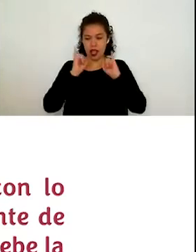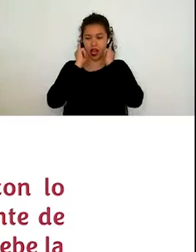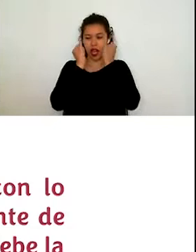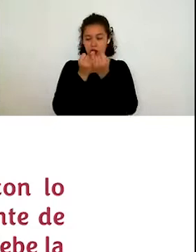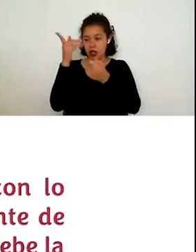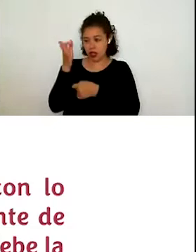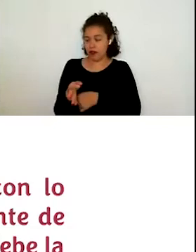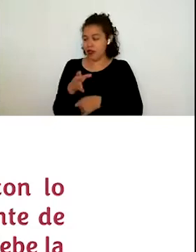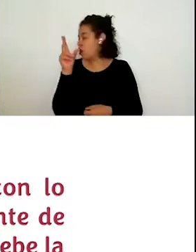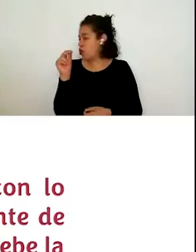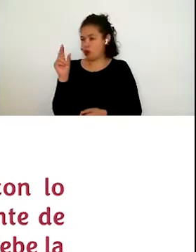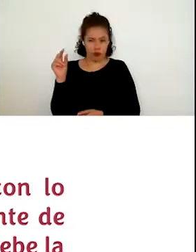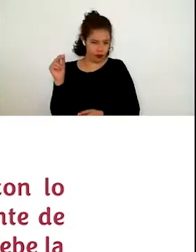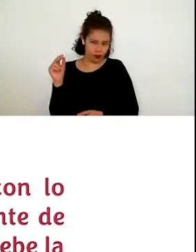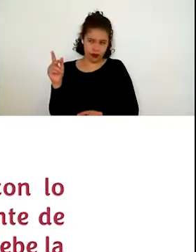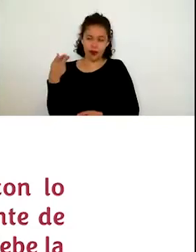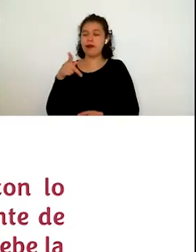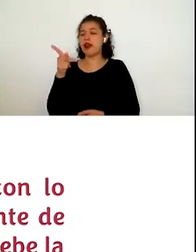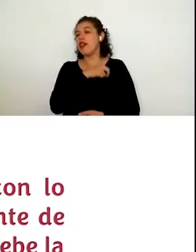igual tienen que informarlo